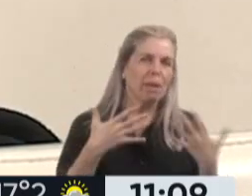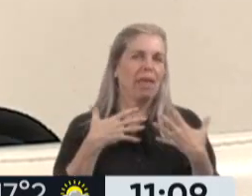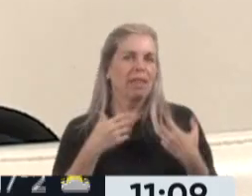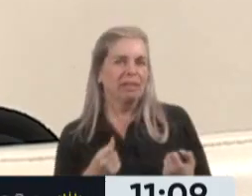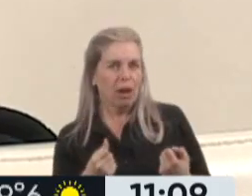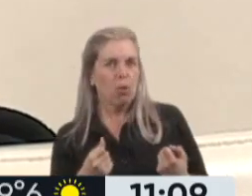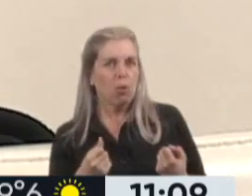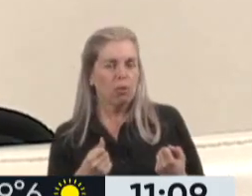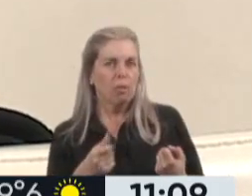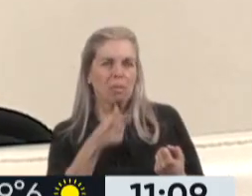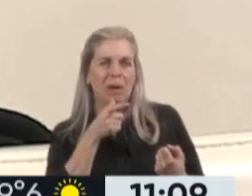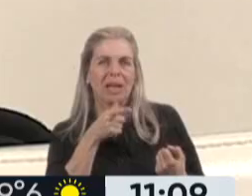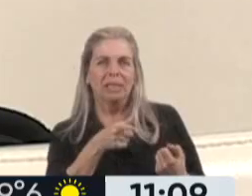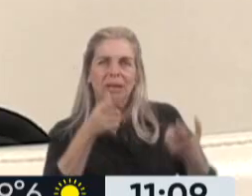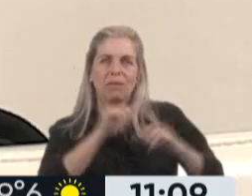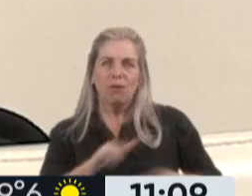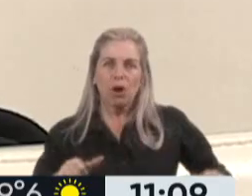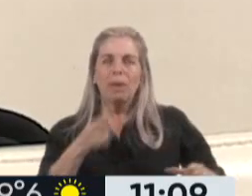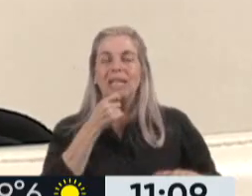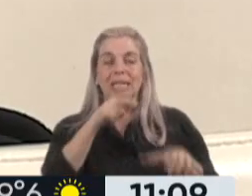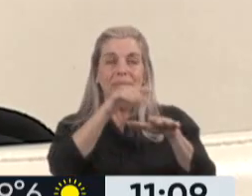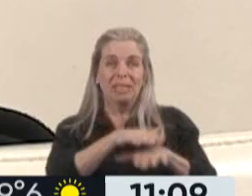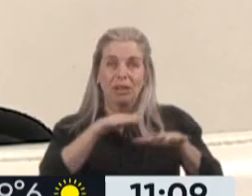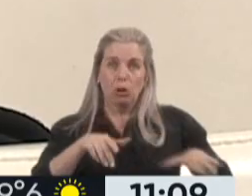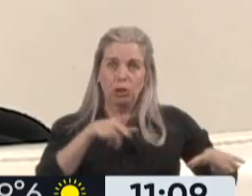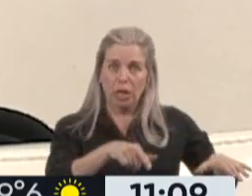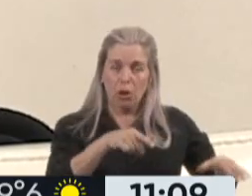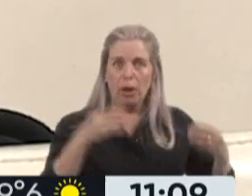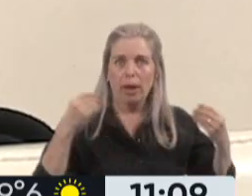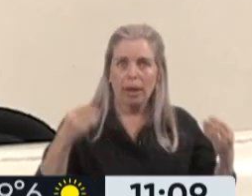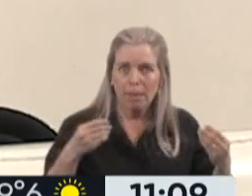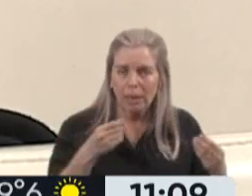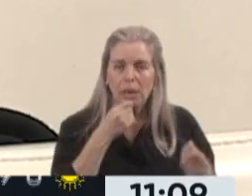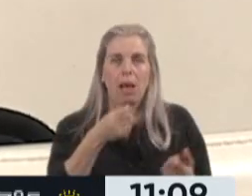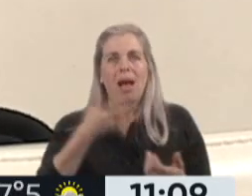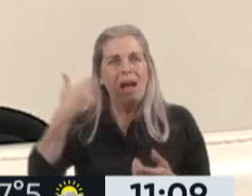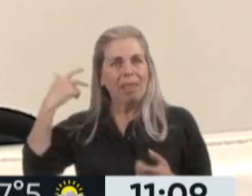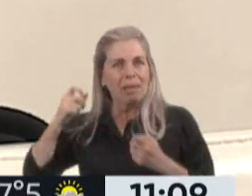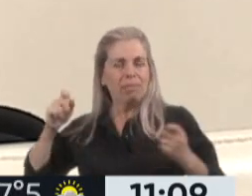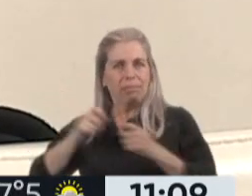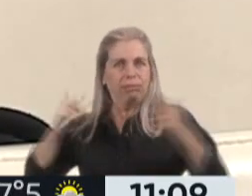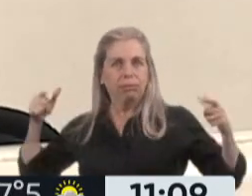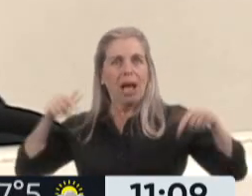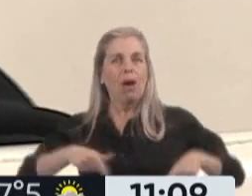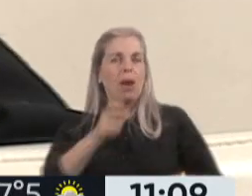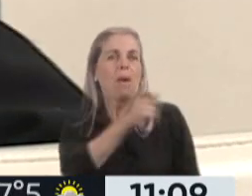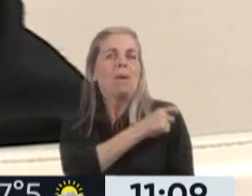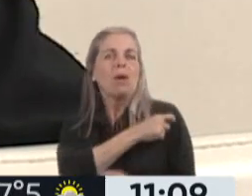salud, que indican que en la población infantil bajaron muchísimo los niveles de vacunación obligatoria.